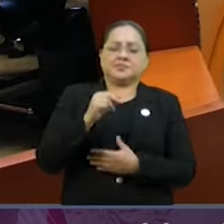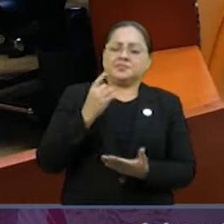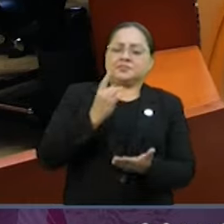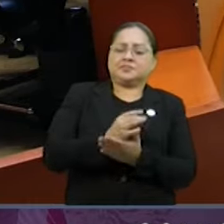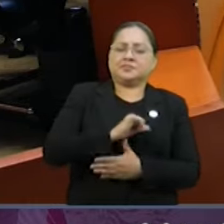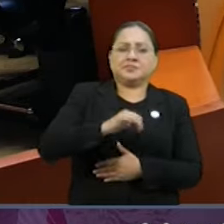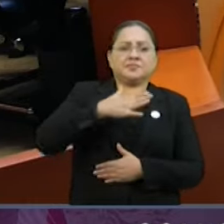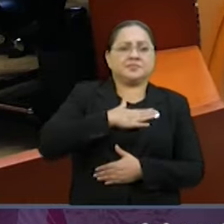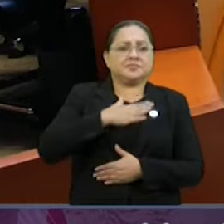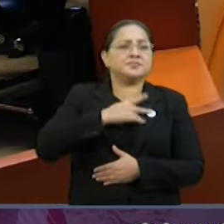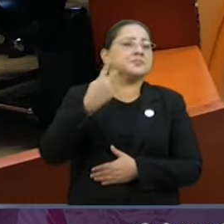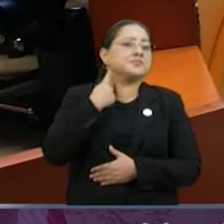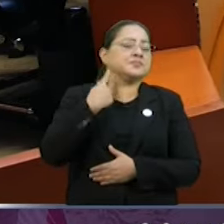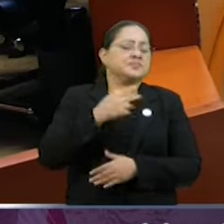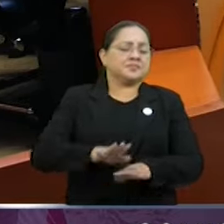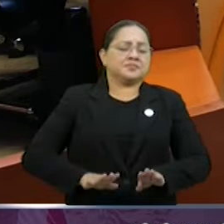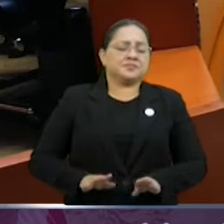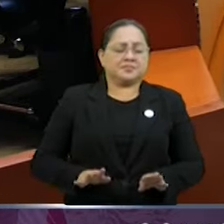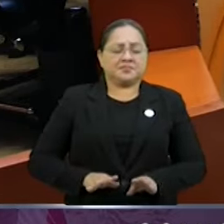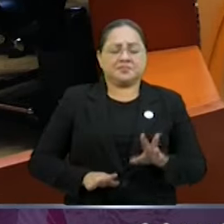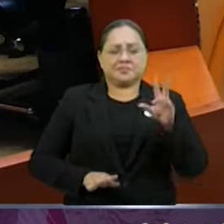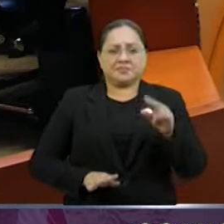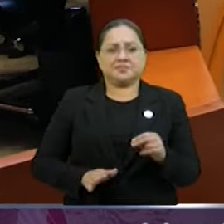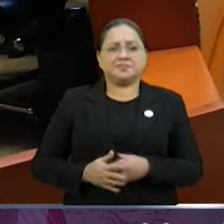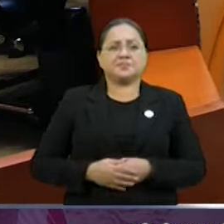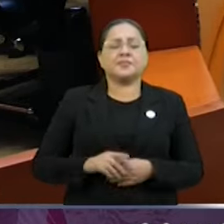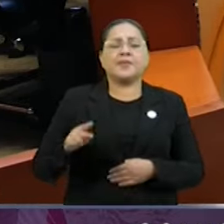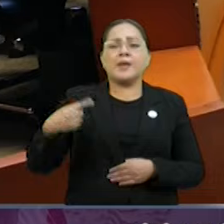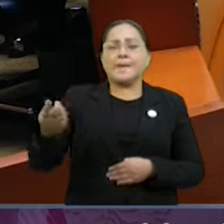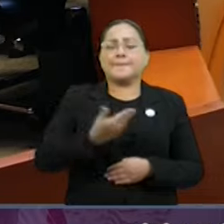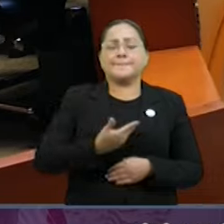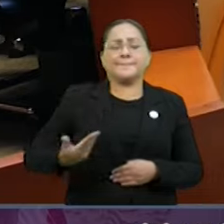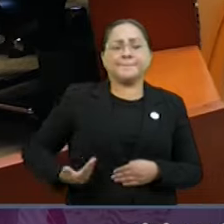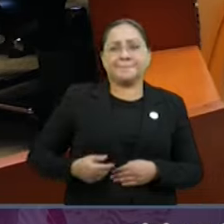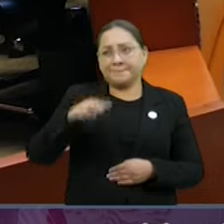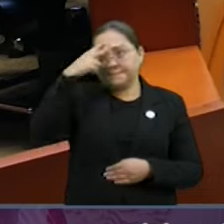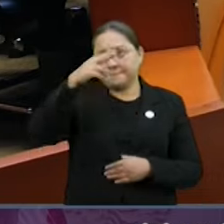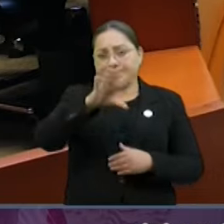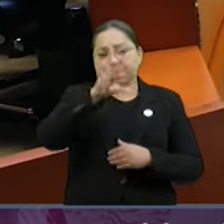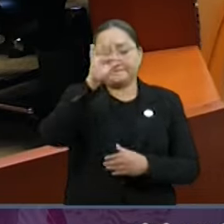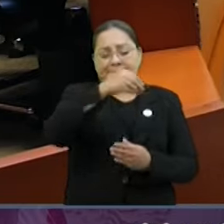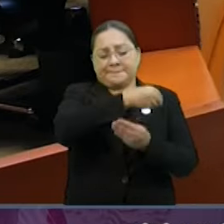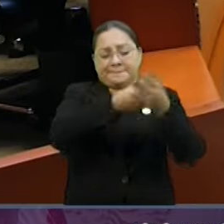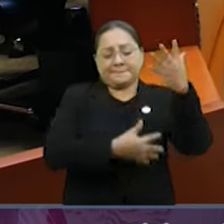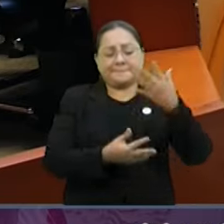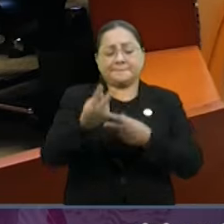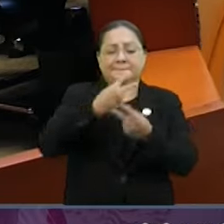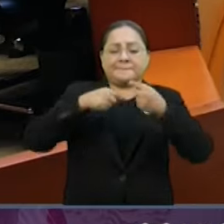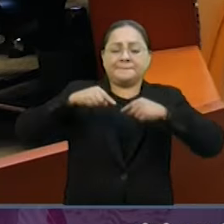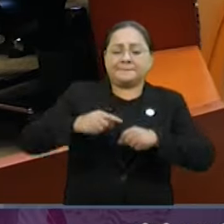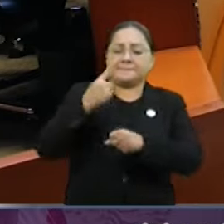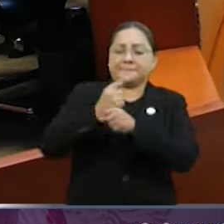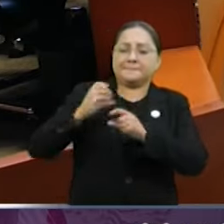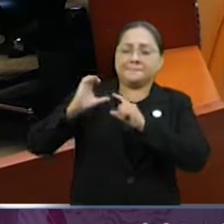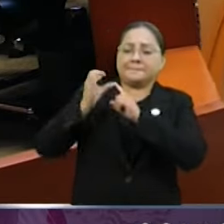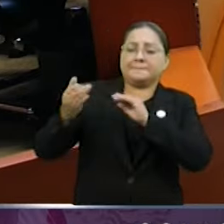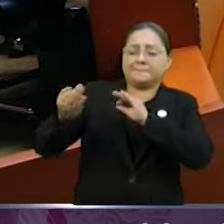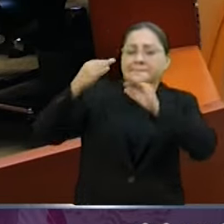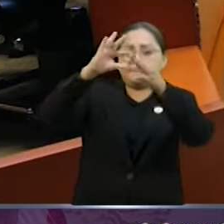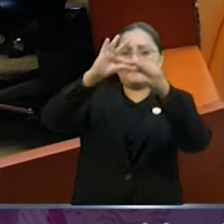intereses políticos. Las personas designadas por el Ejecutivo Federal que comparecieron ante la primera